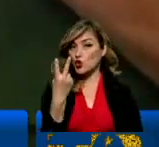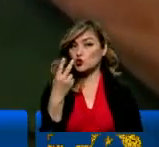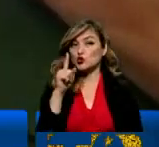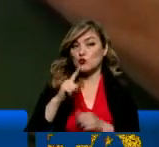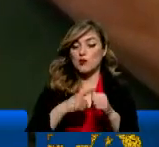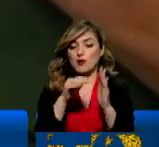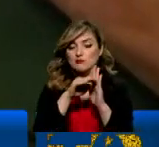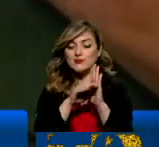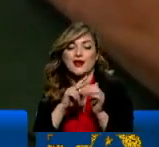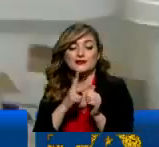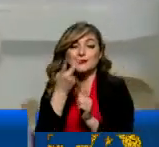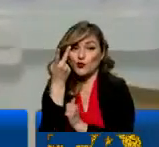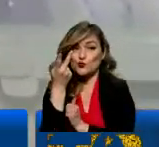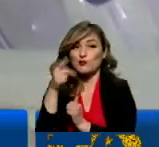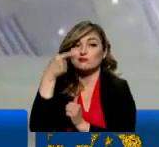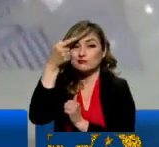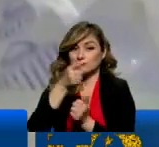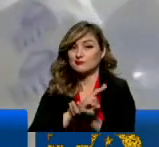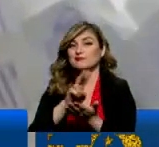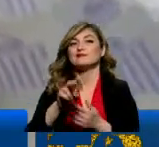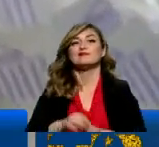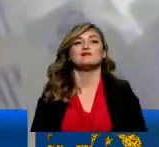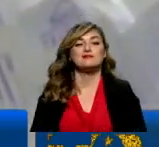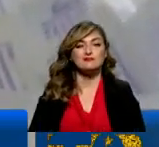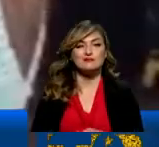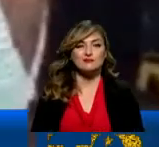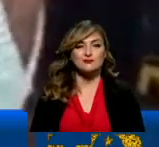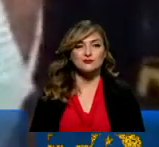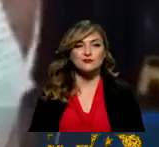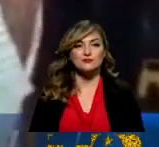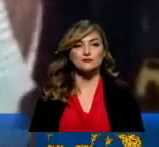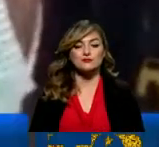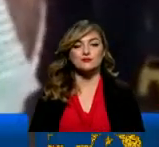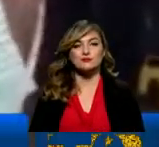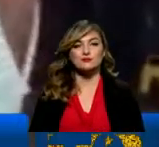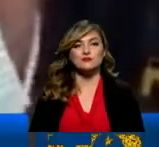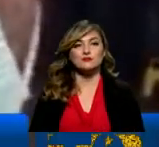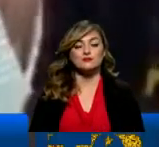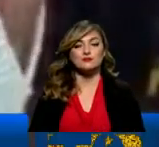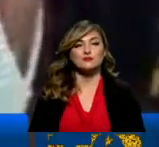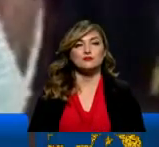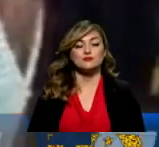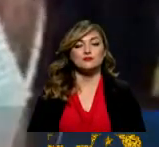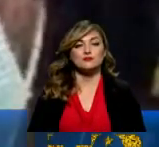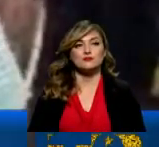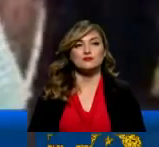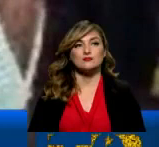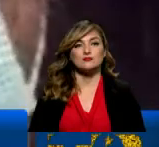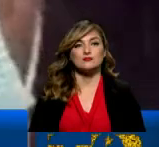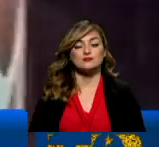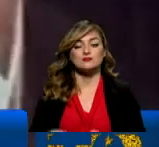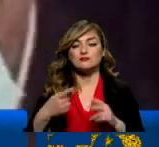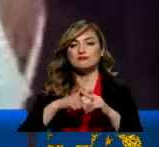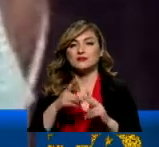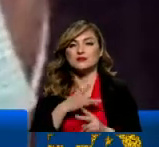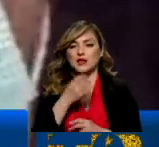ya está en la lista para recibir la segunda vacuna en las próximas semanas. La verdad, al comienzo sí estaba un poco